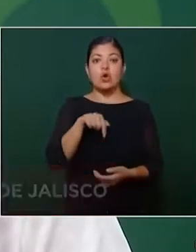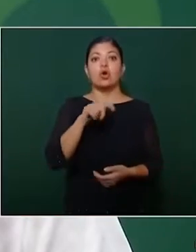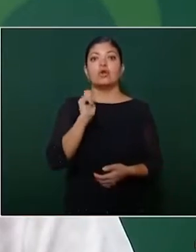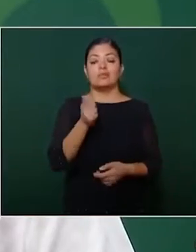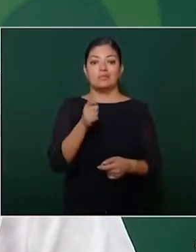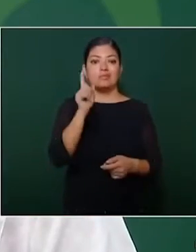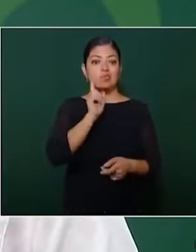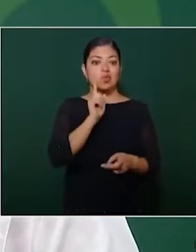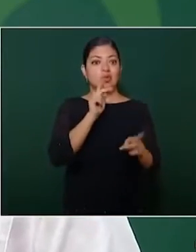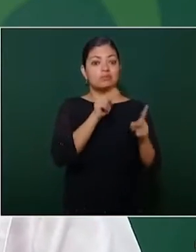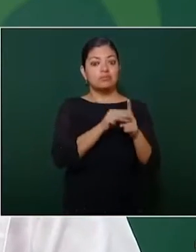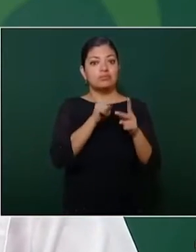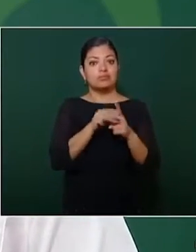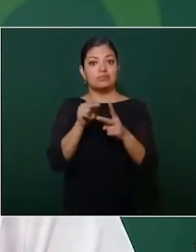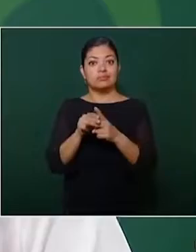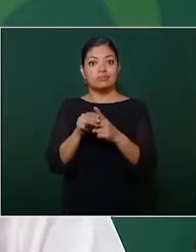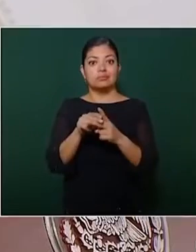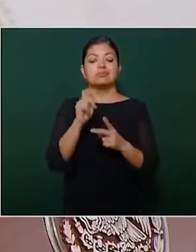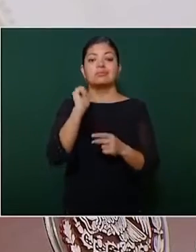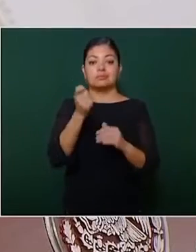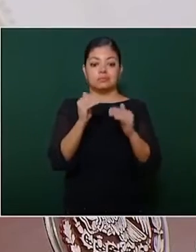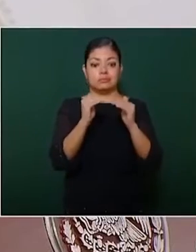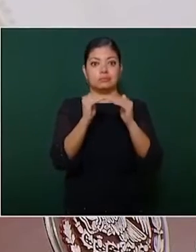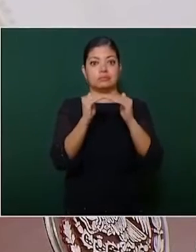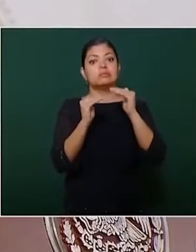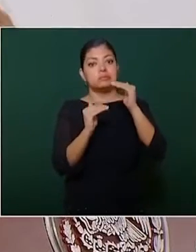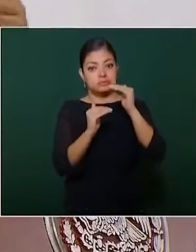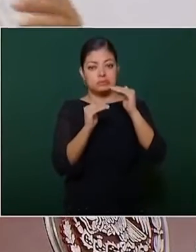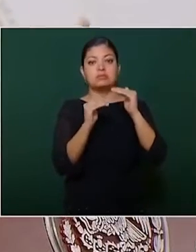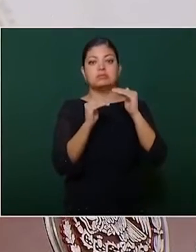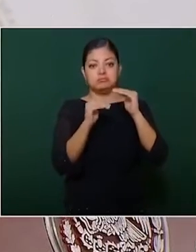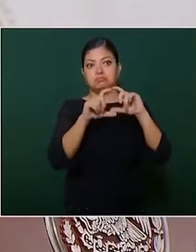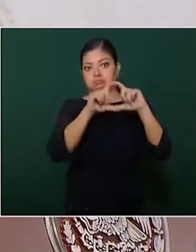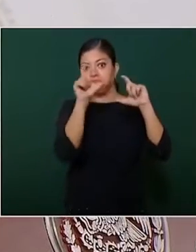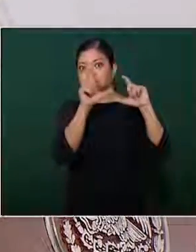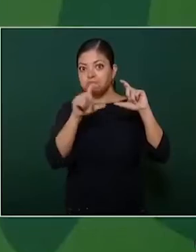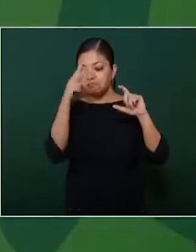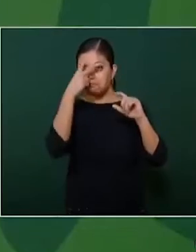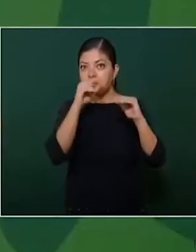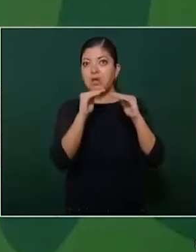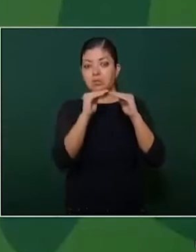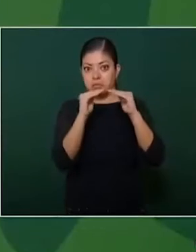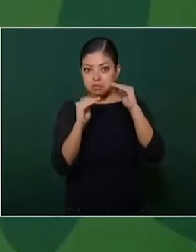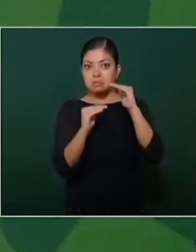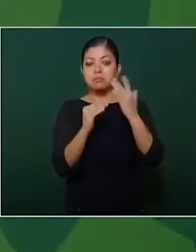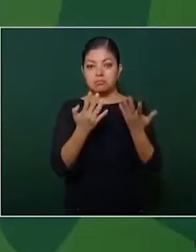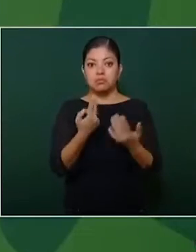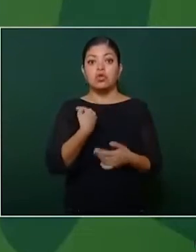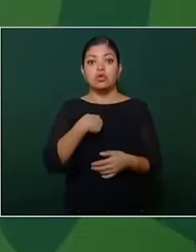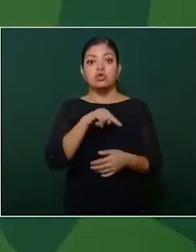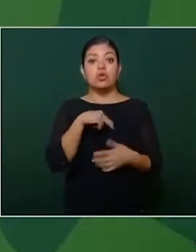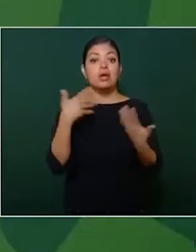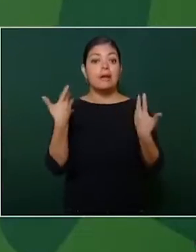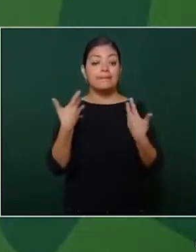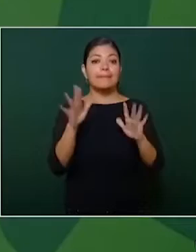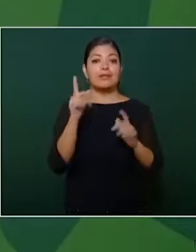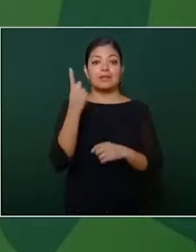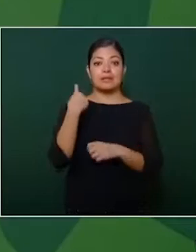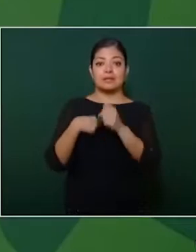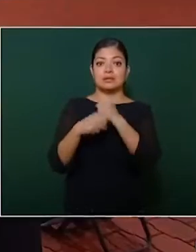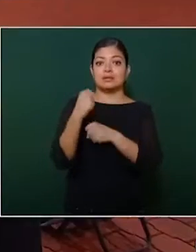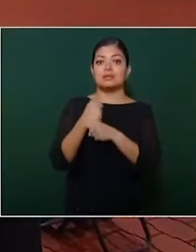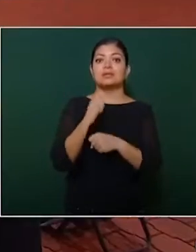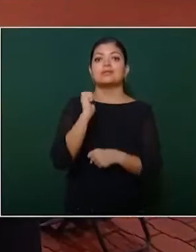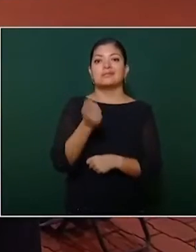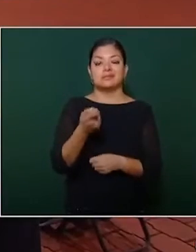feminicidios nuestro estado esté también muy por debajo de la media nacional, que hayamos podido revertir la situación que teníamos apenas el año pasado como producto